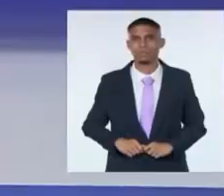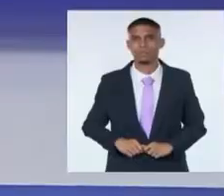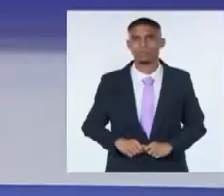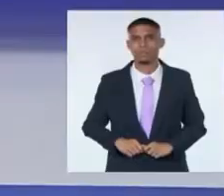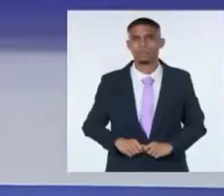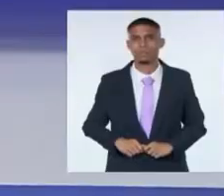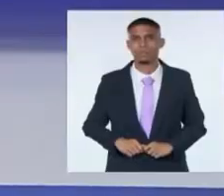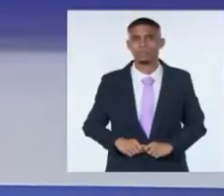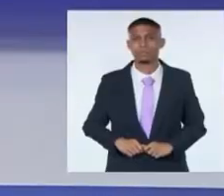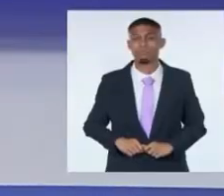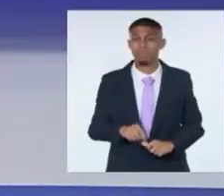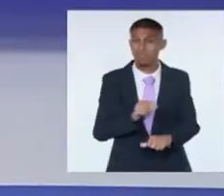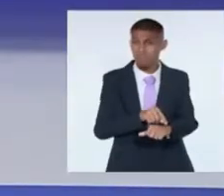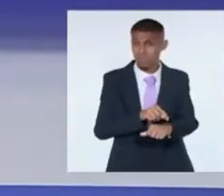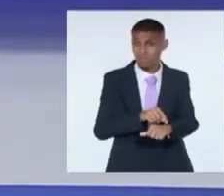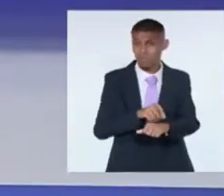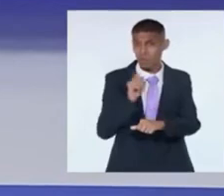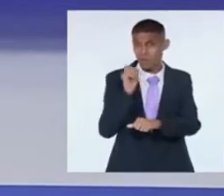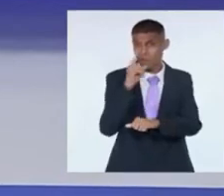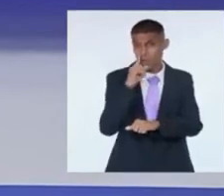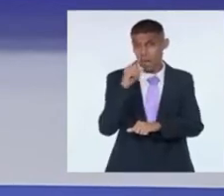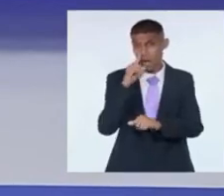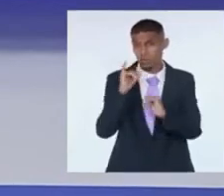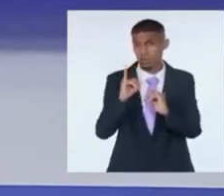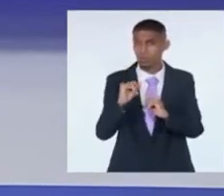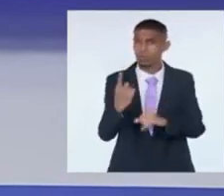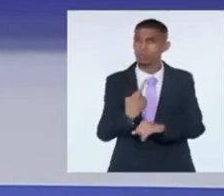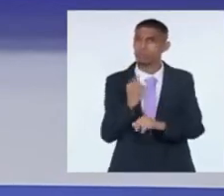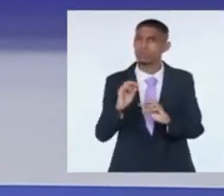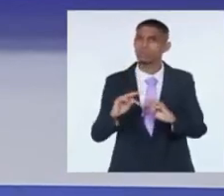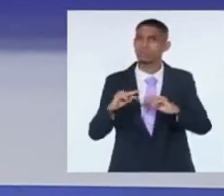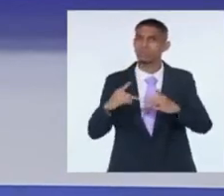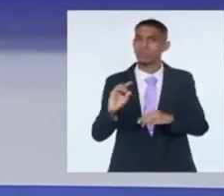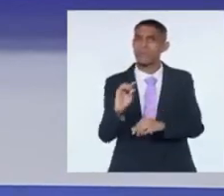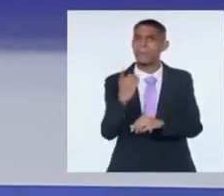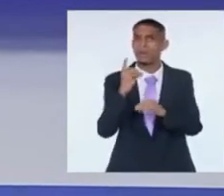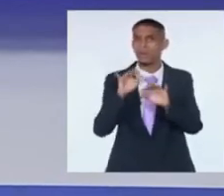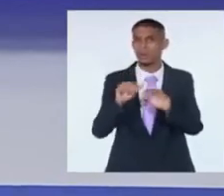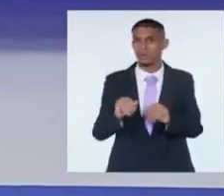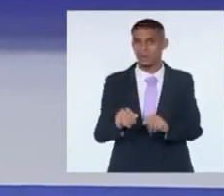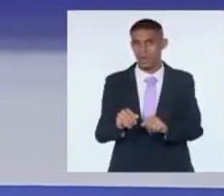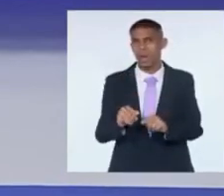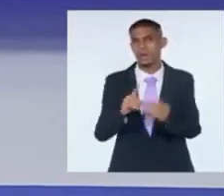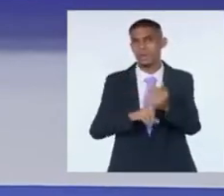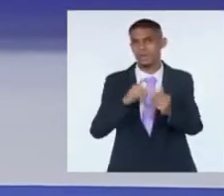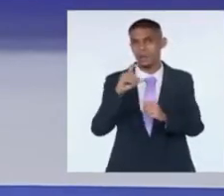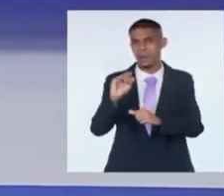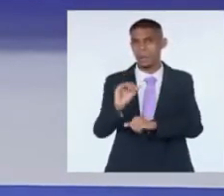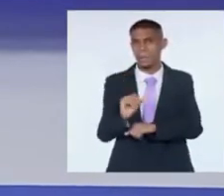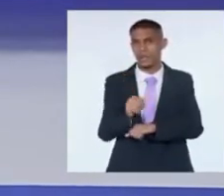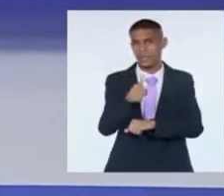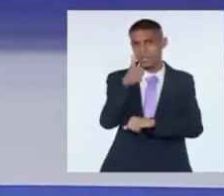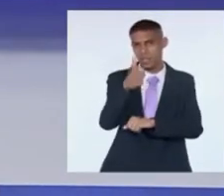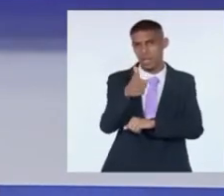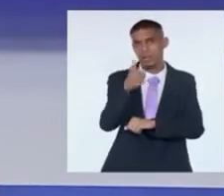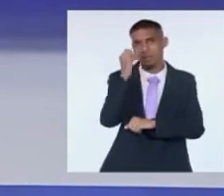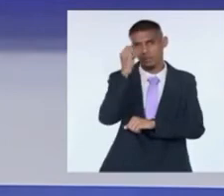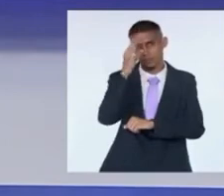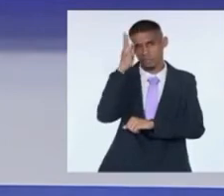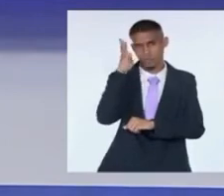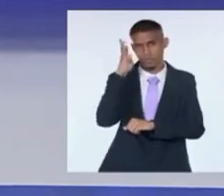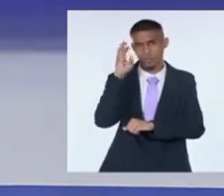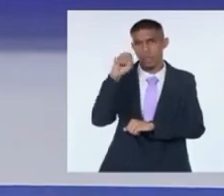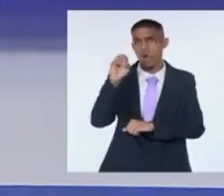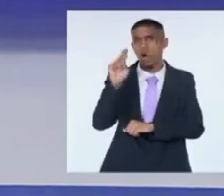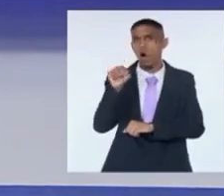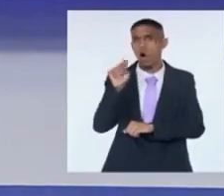en los minutos finales de esta emisión retransmitiremos el discurso del primer Secretario del comité central del partido y presidente de la república Miguel Díaz canel